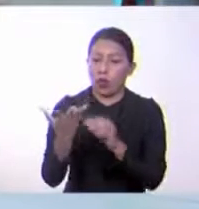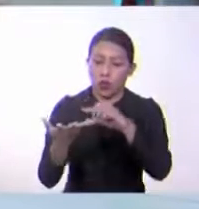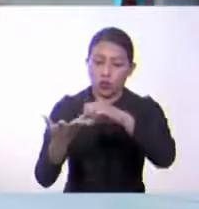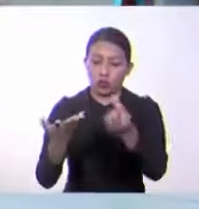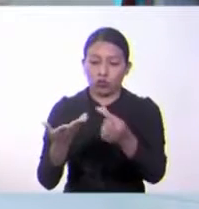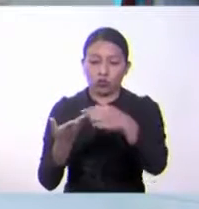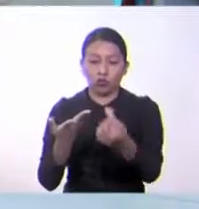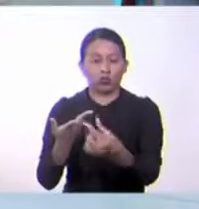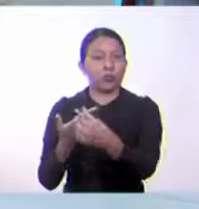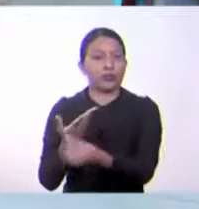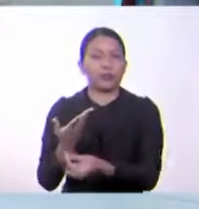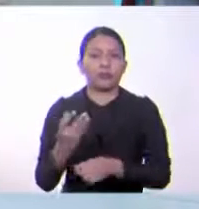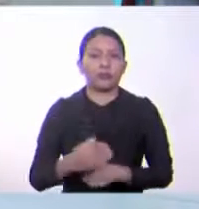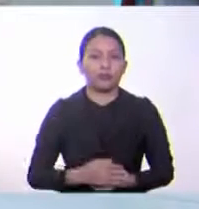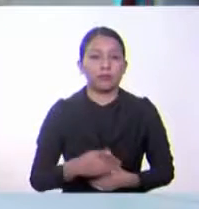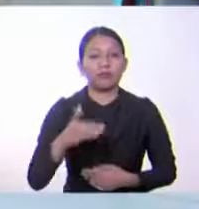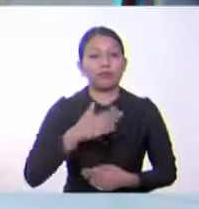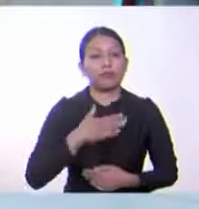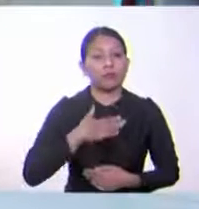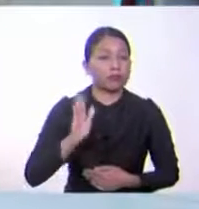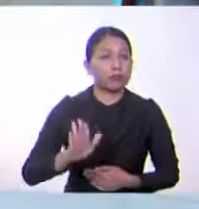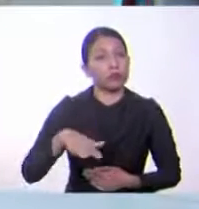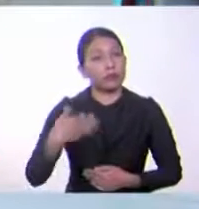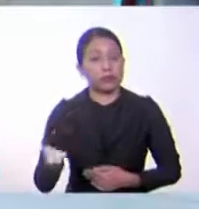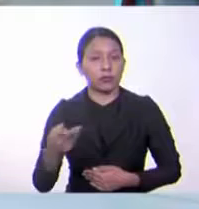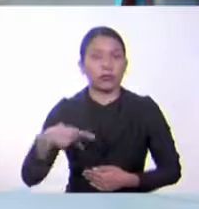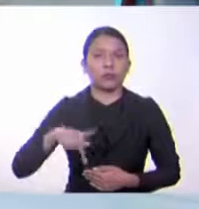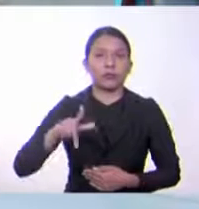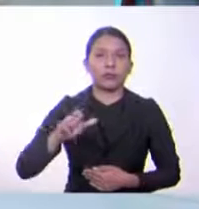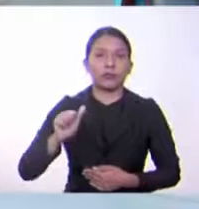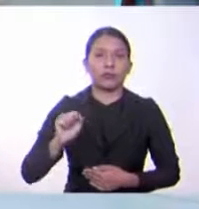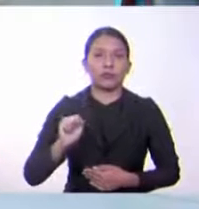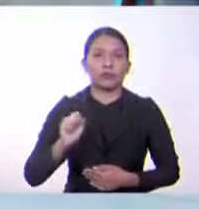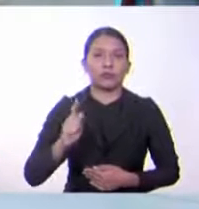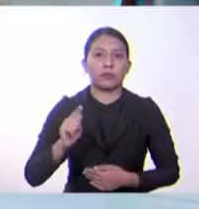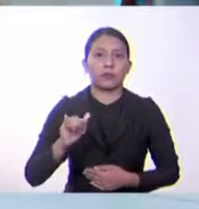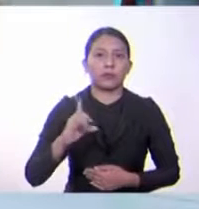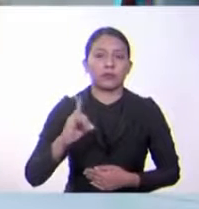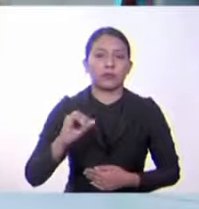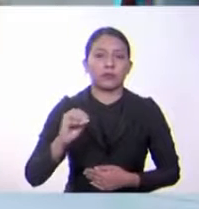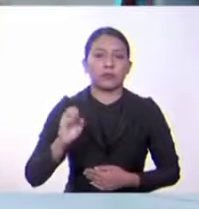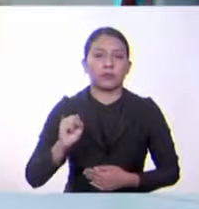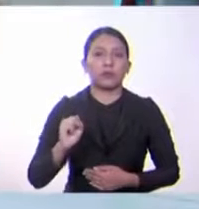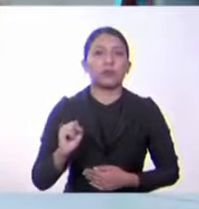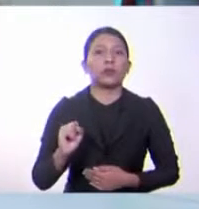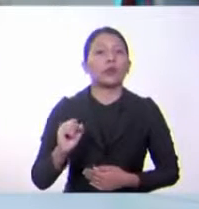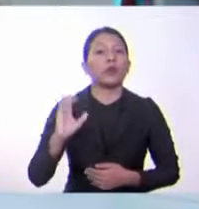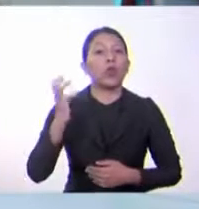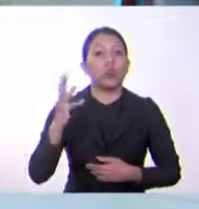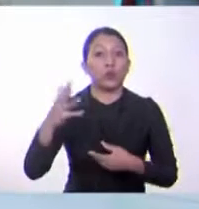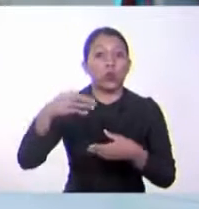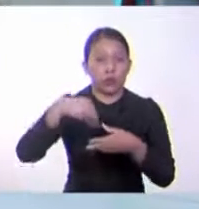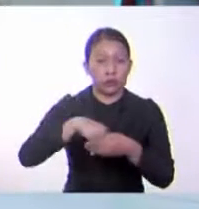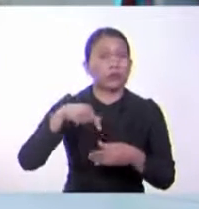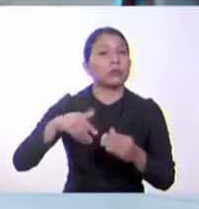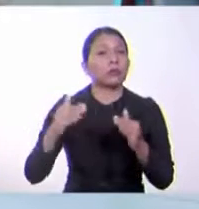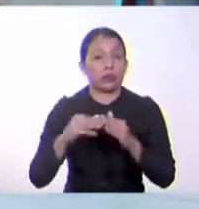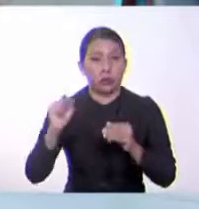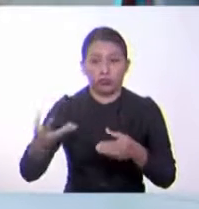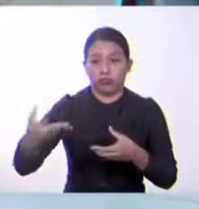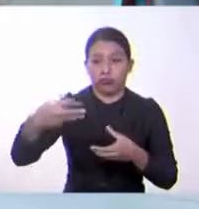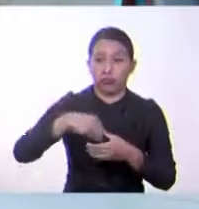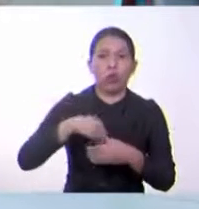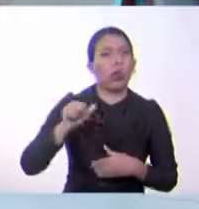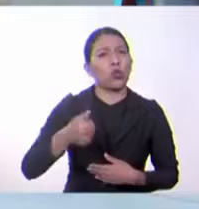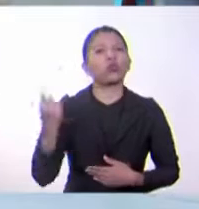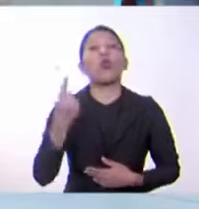de plastidios. En este caso acabamos de hablar de dos plastidios que almacenan pigmentos, pero los plastidios también pueden almacenar otras